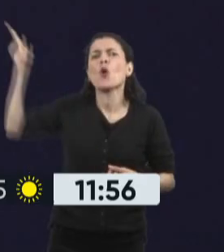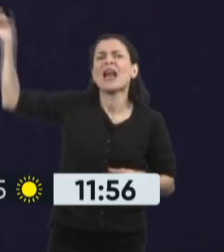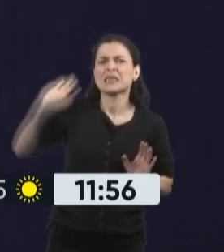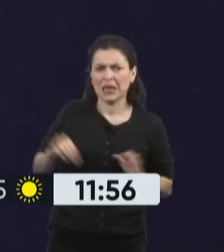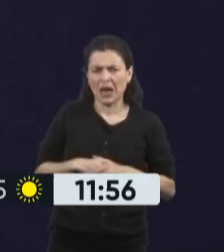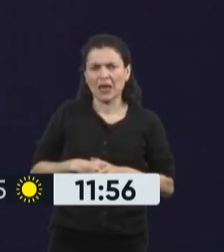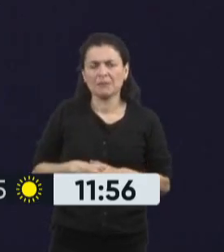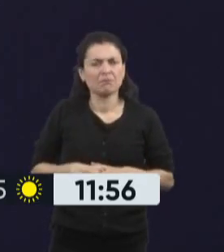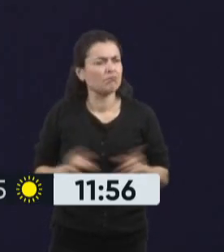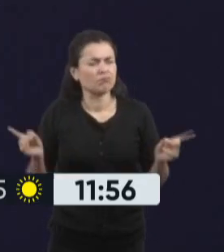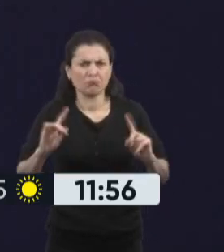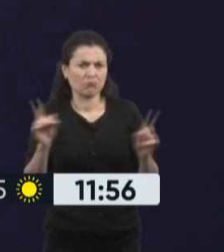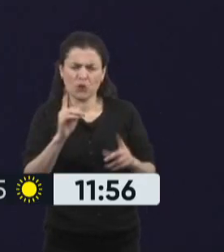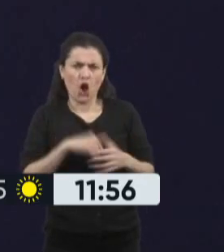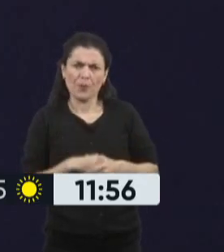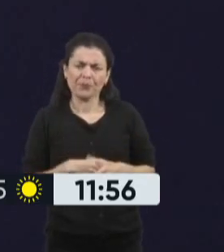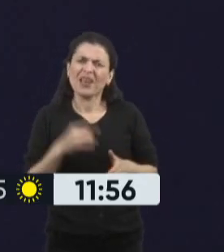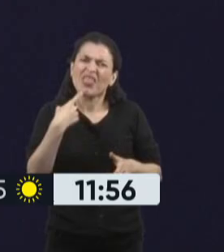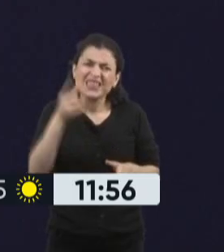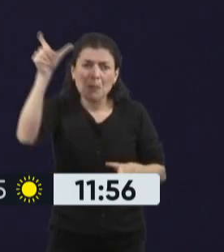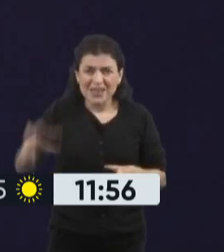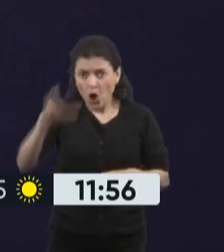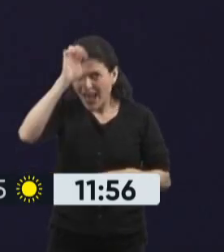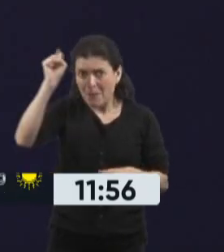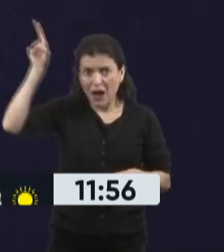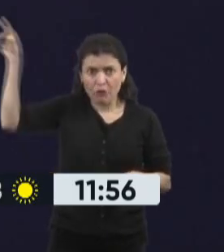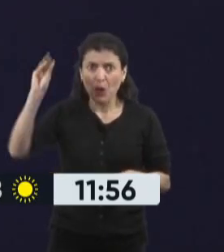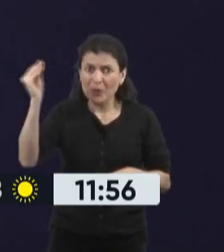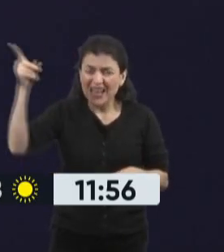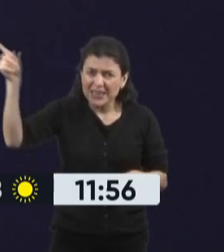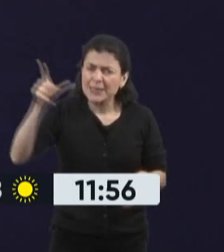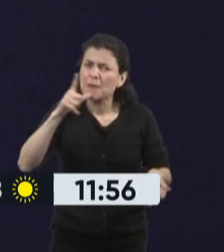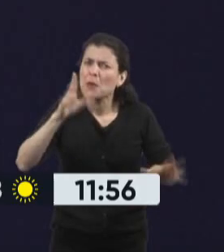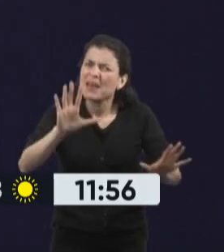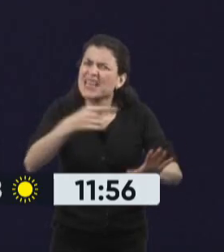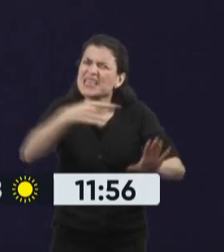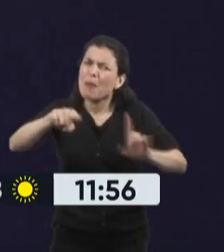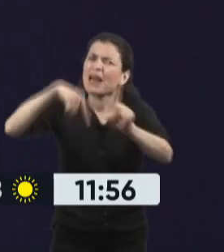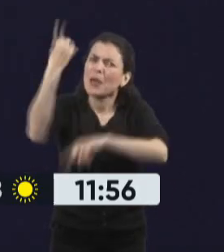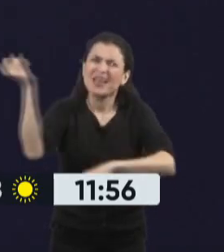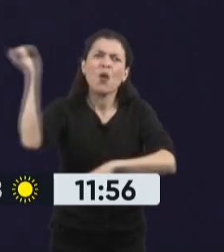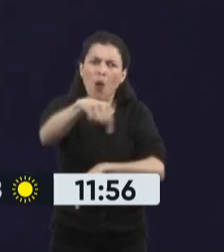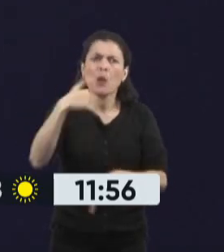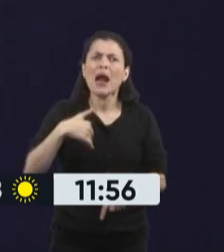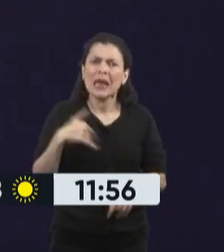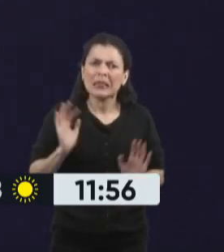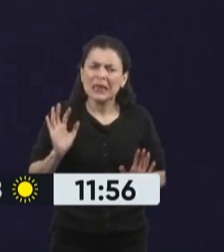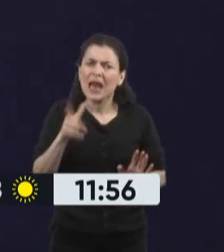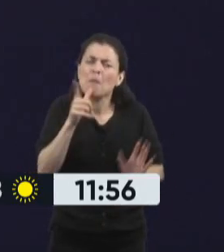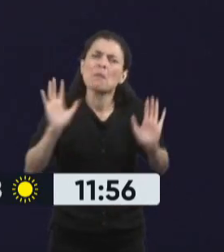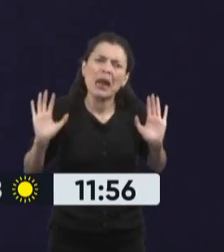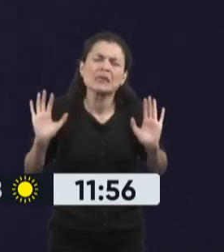no. De hecho, creo que el embajador, creo que la semana que viene va a estar de vuelta en la Argentina. Nos parece